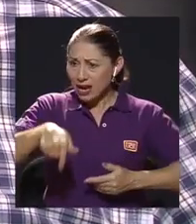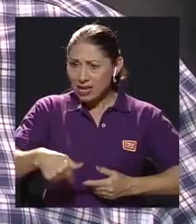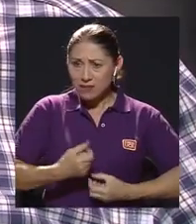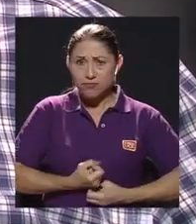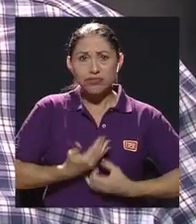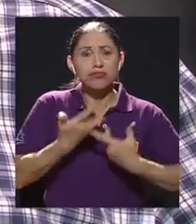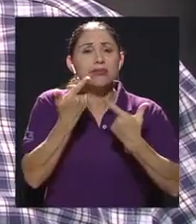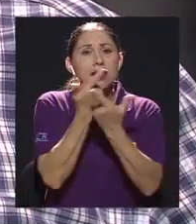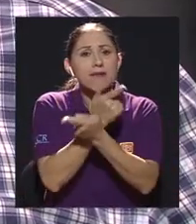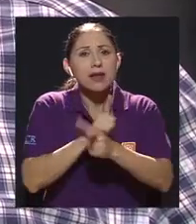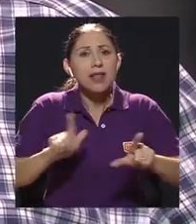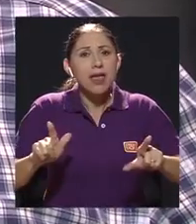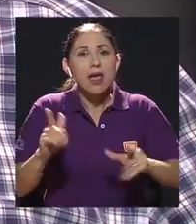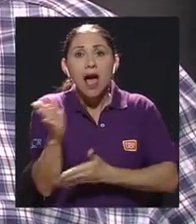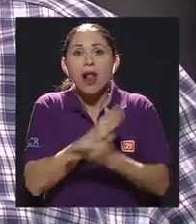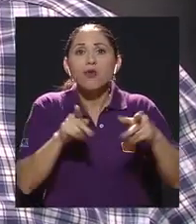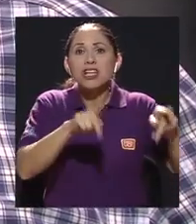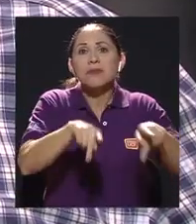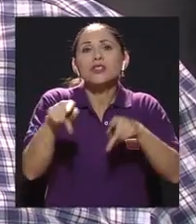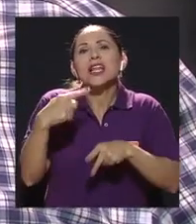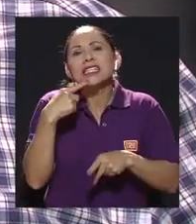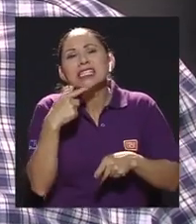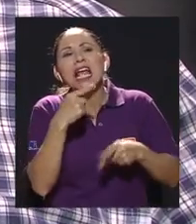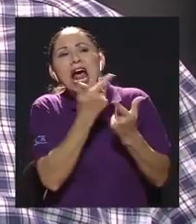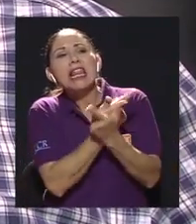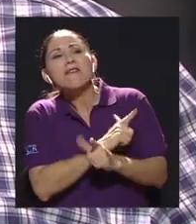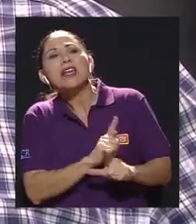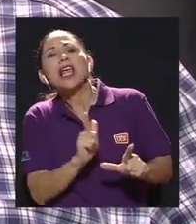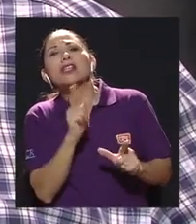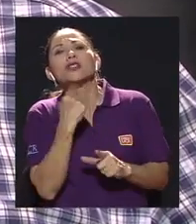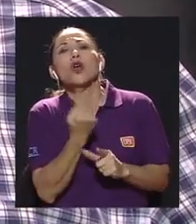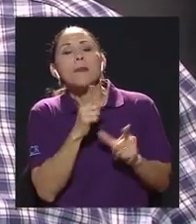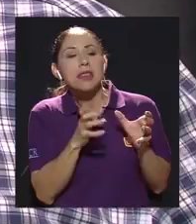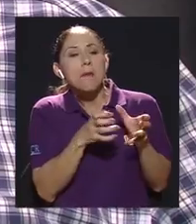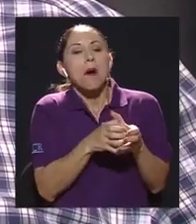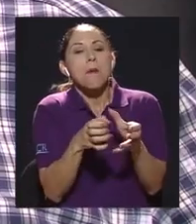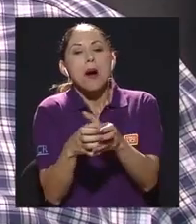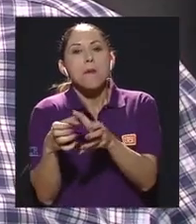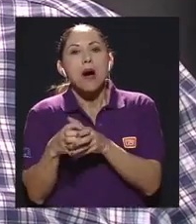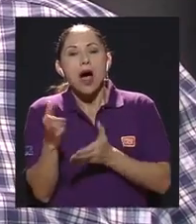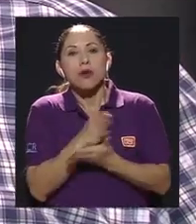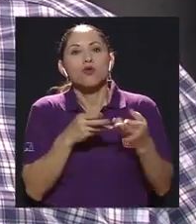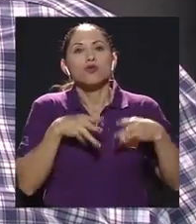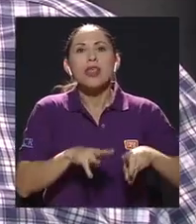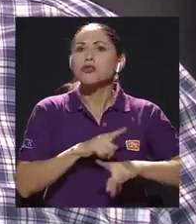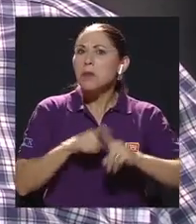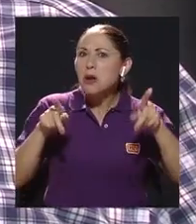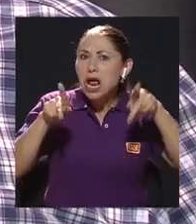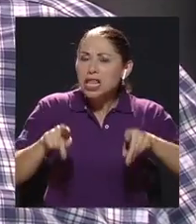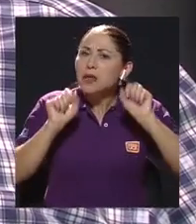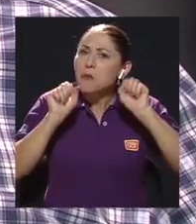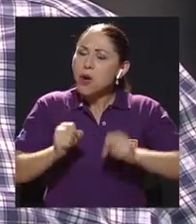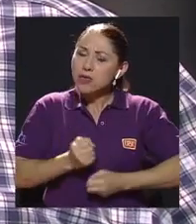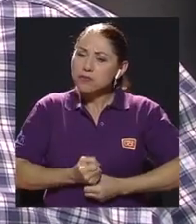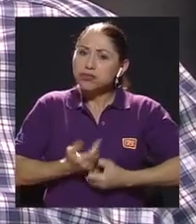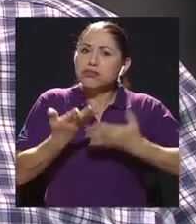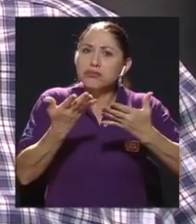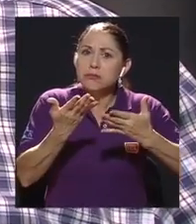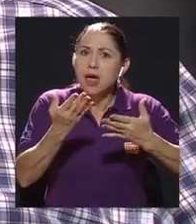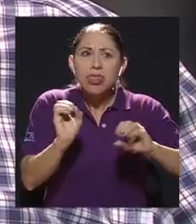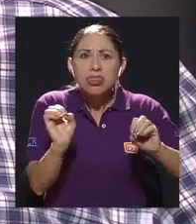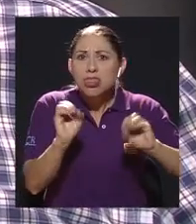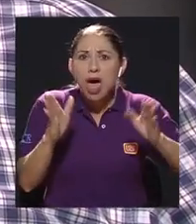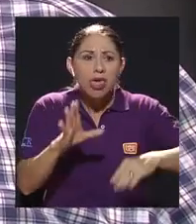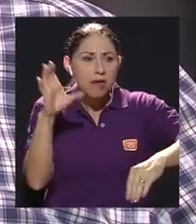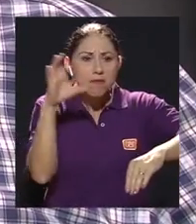algunos argumentarán está concentrada en algunos medios, pero la gente se puede expresar y nadie está en la cárcel por